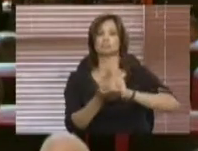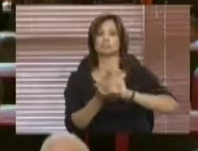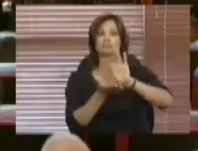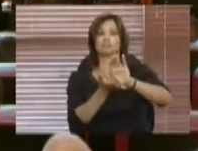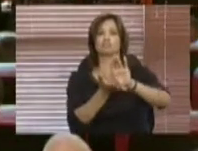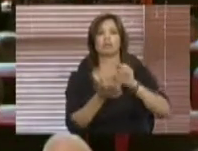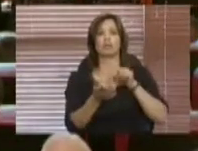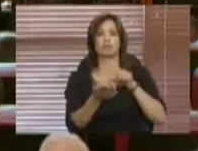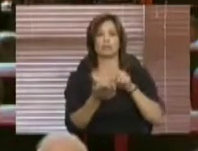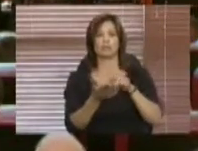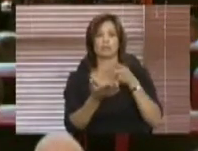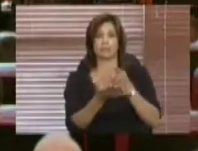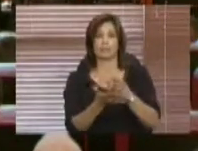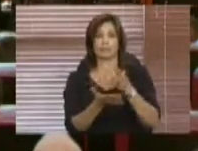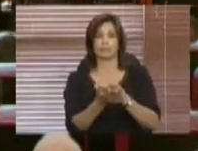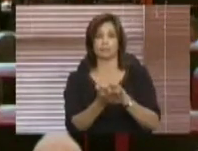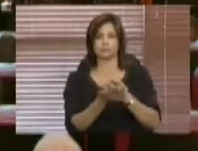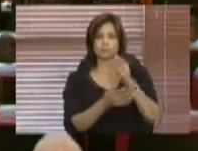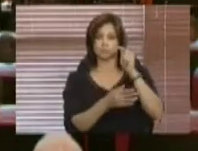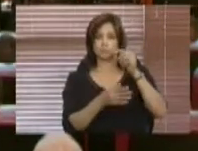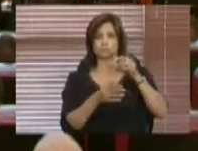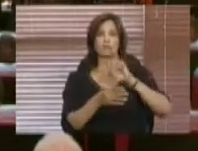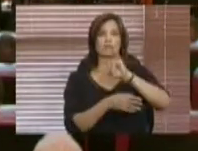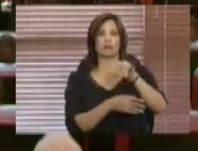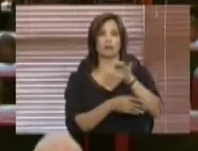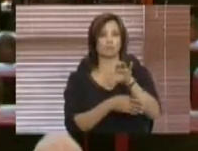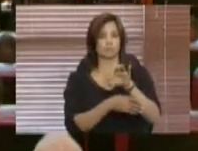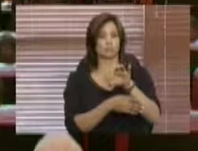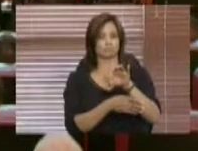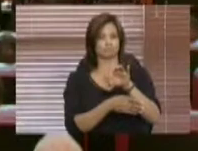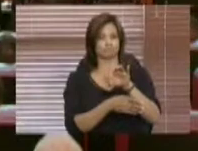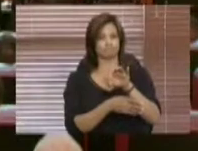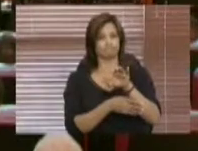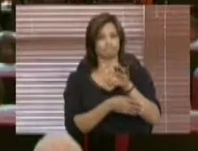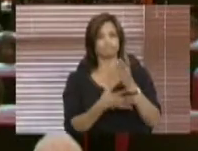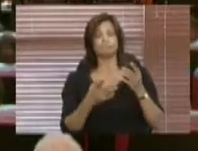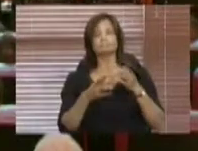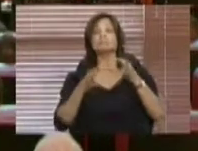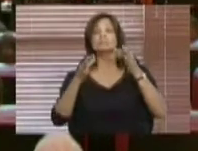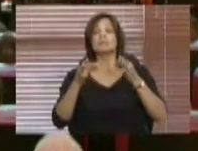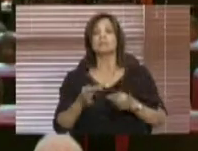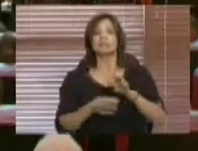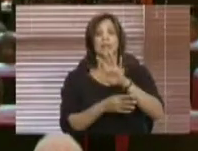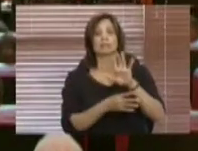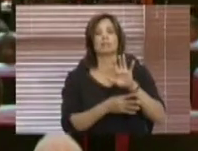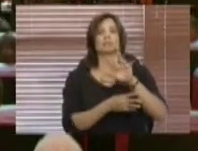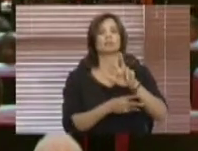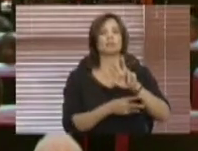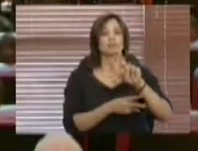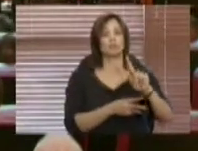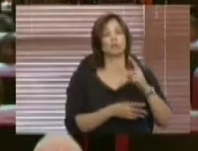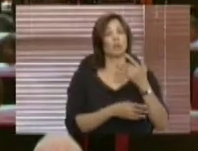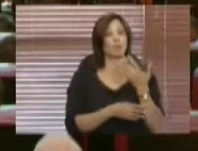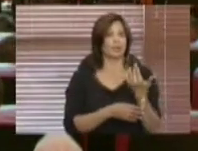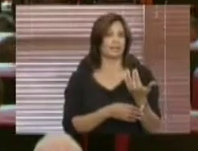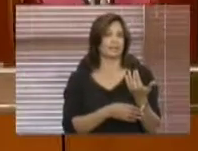a través del presupuesto de la Junta Central Electoral. En la sentencia